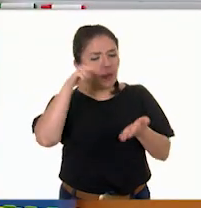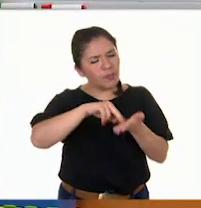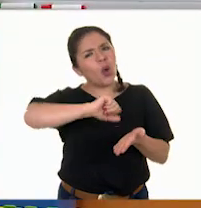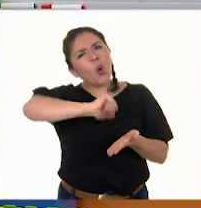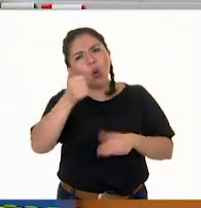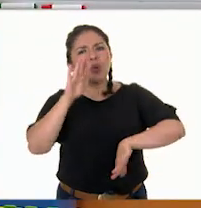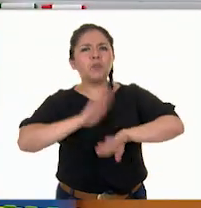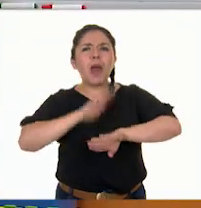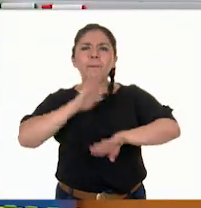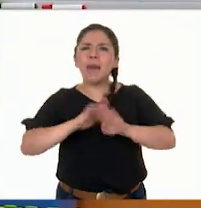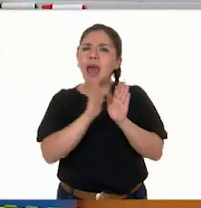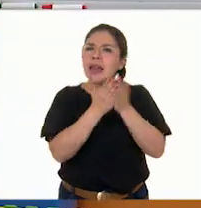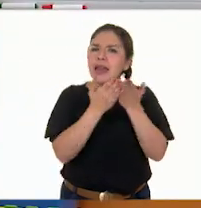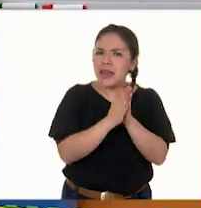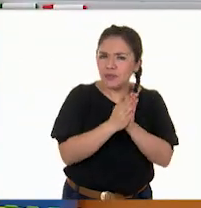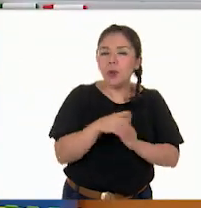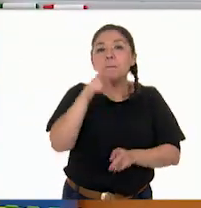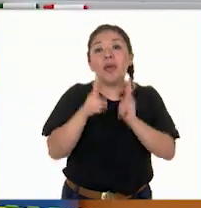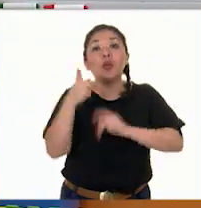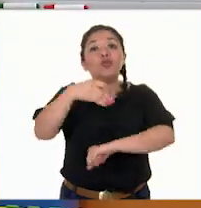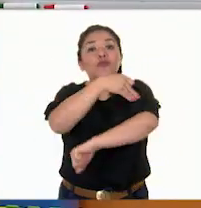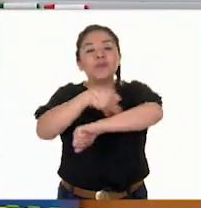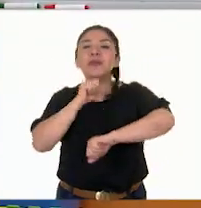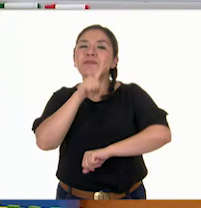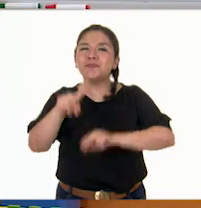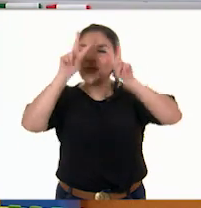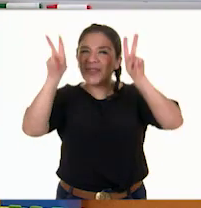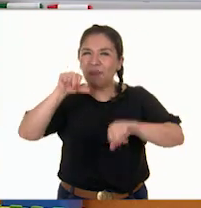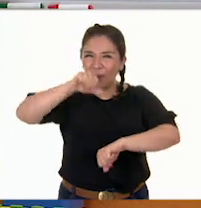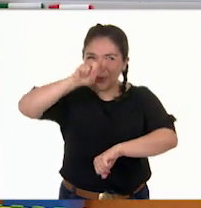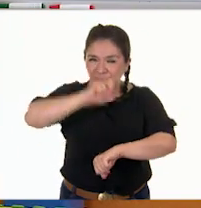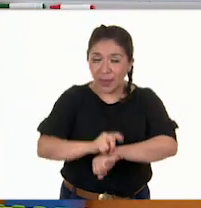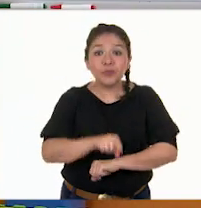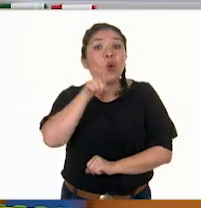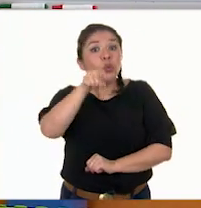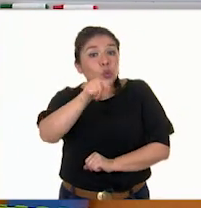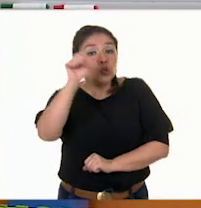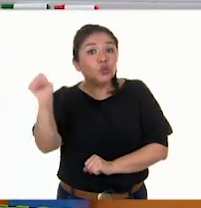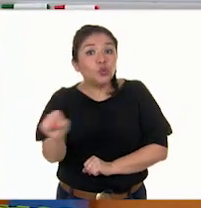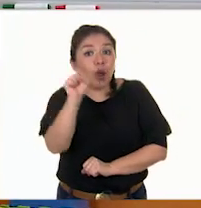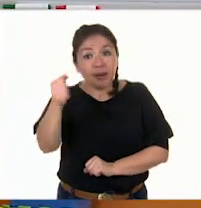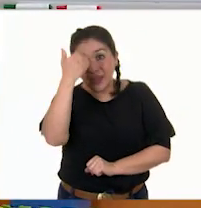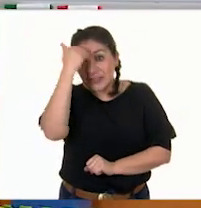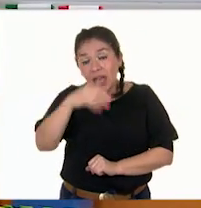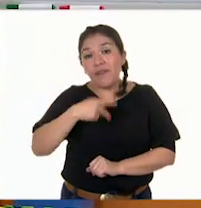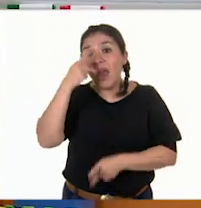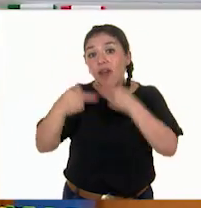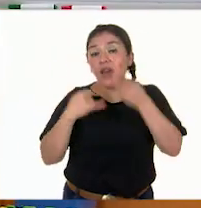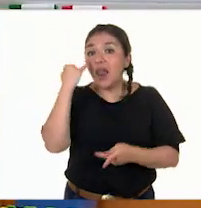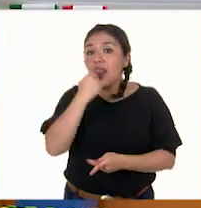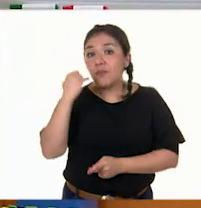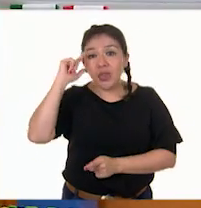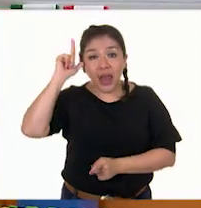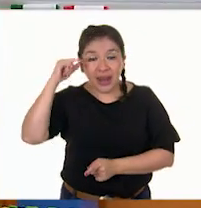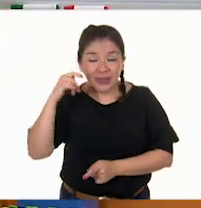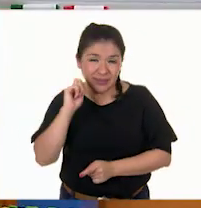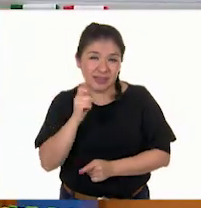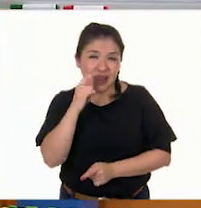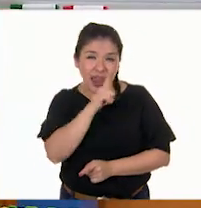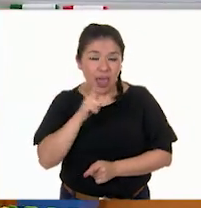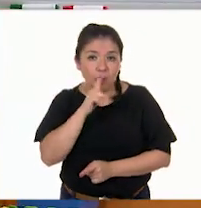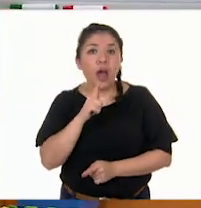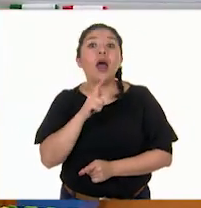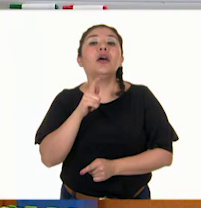consulta otros libros y comenta el tema de hoy con tu familia. Si tienes la fortuna de hablar una lengua indígena, aprovecha también